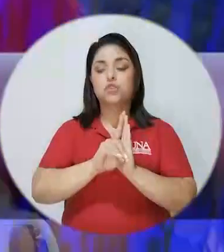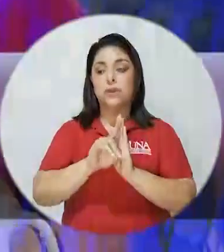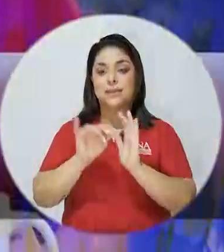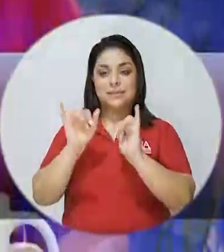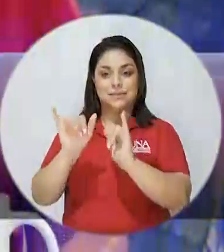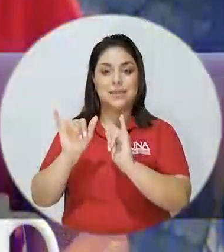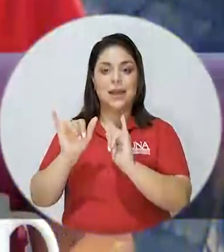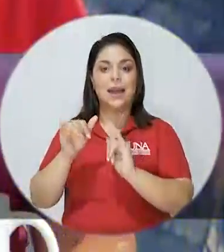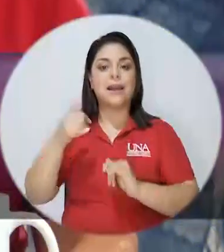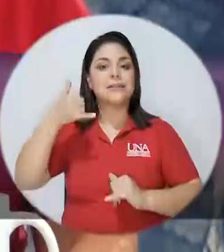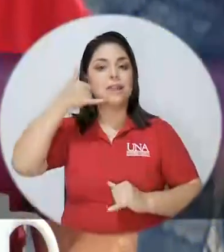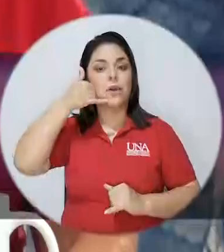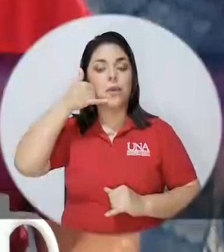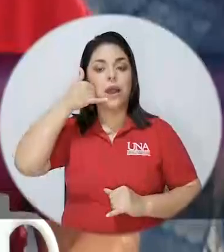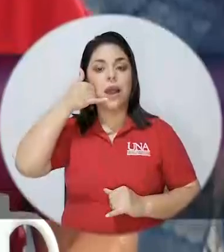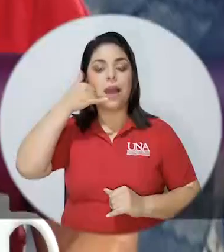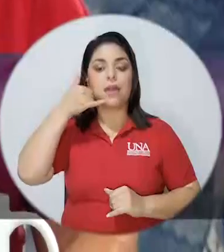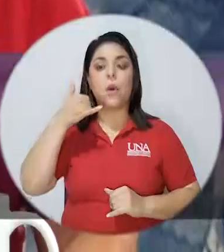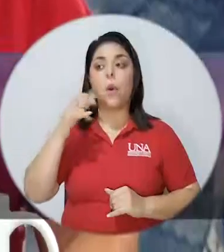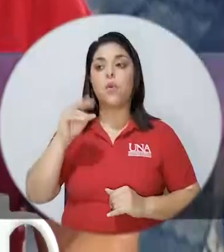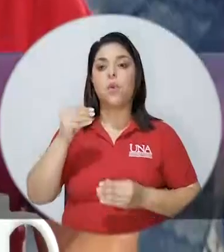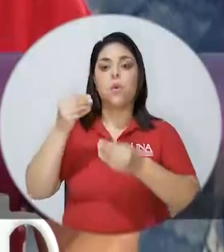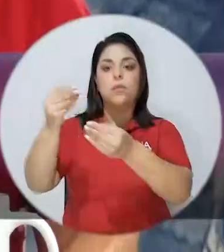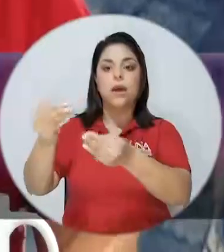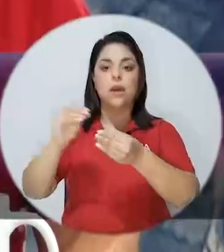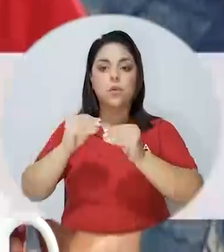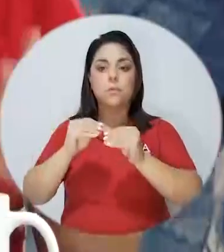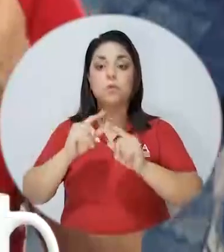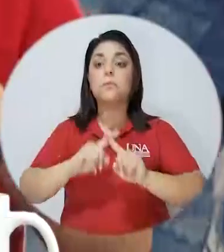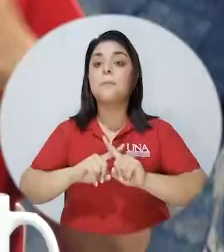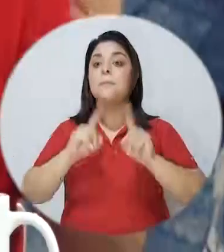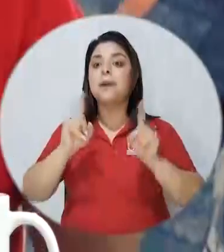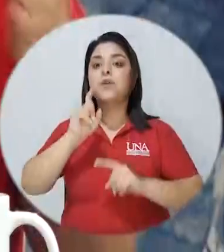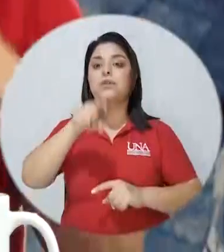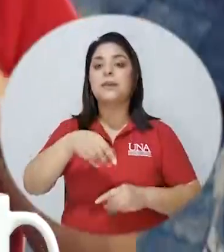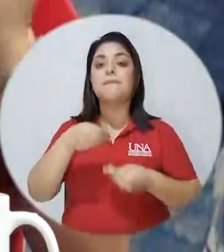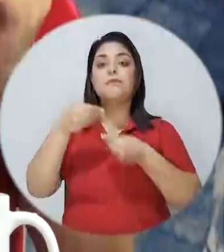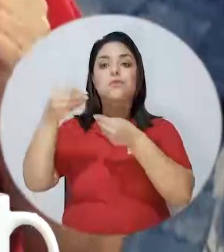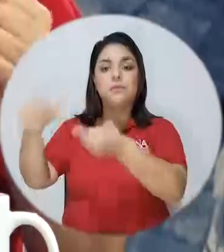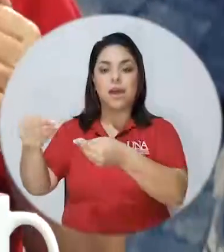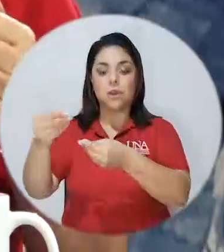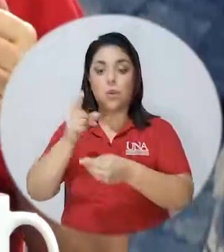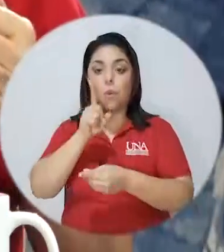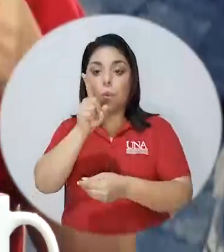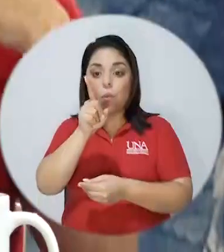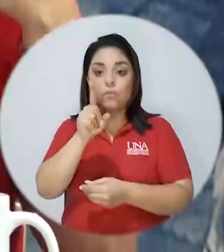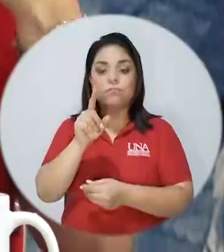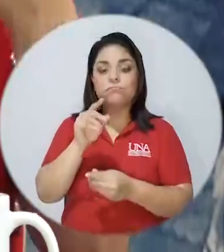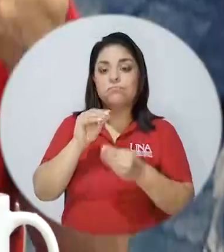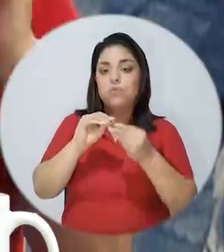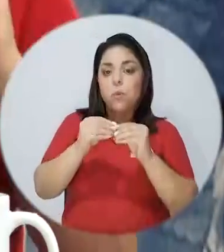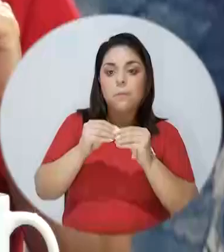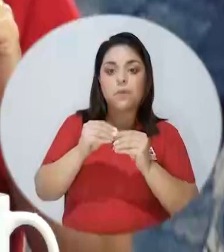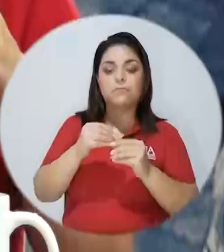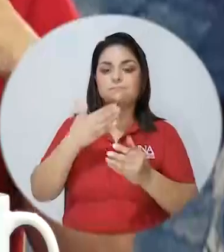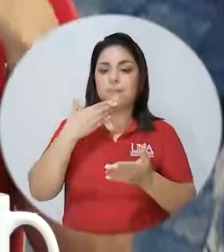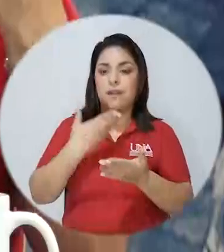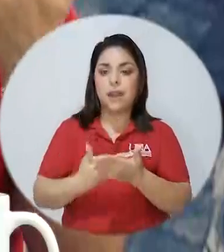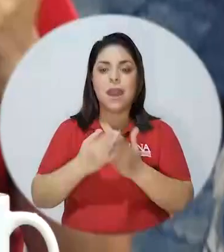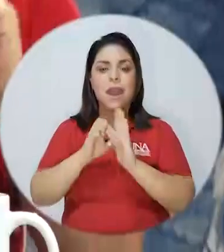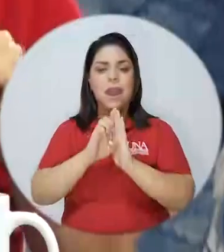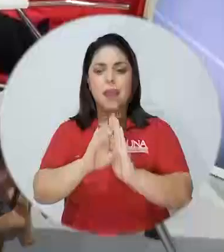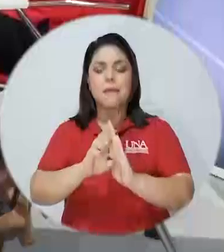casa, pero sí tengo que dar un medio efectivo. Entonces, ¿qué es lo que pasa? Yo digo que mi medio efectivo de comunicación es Teams,